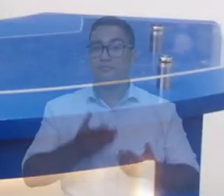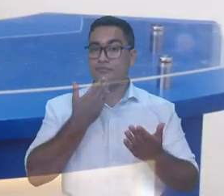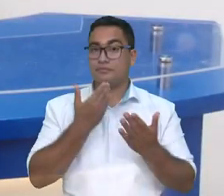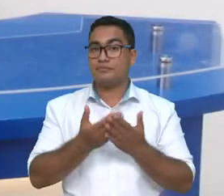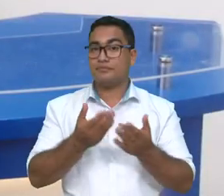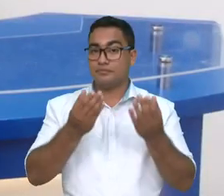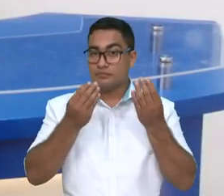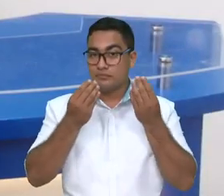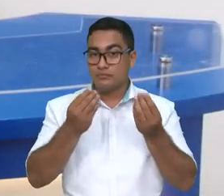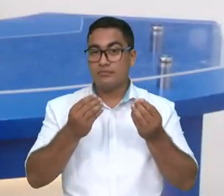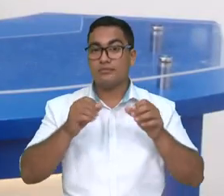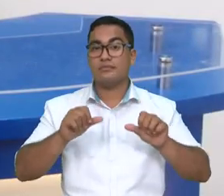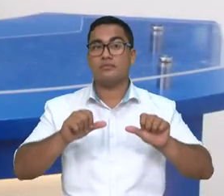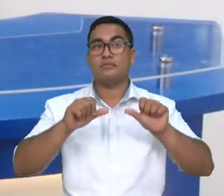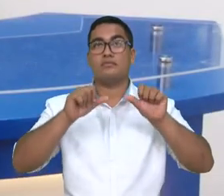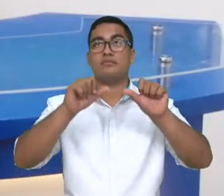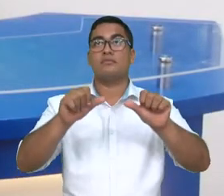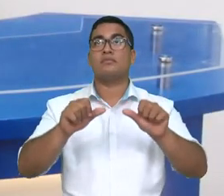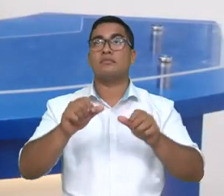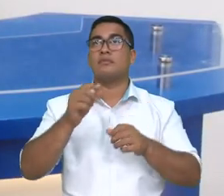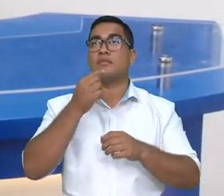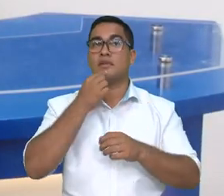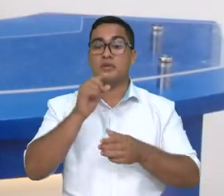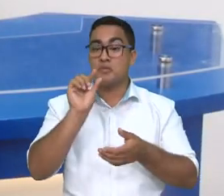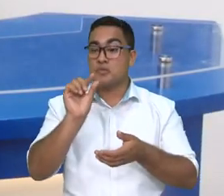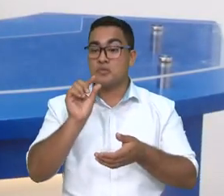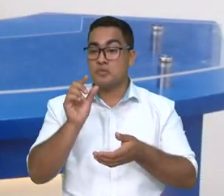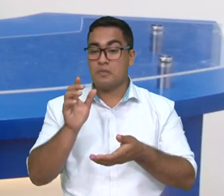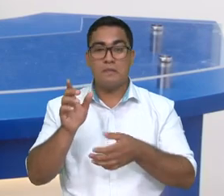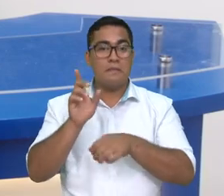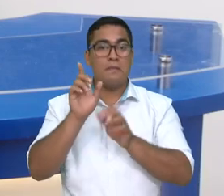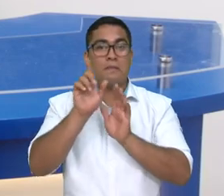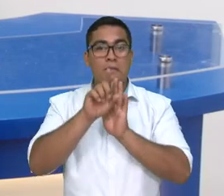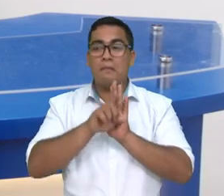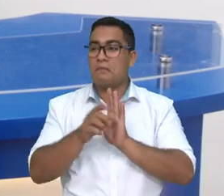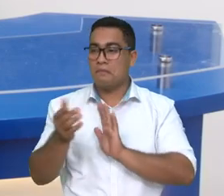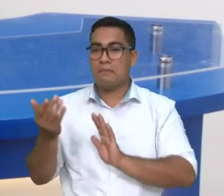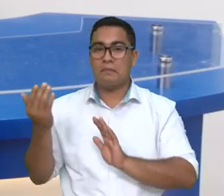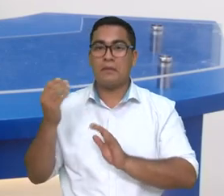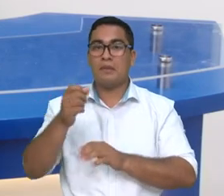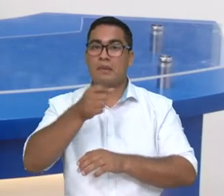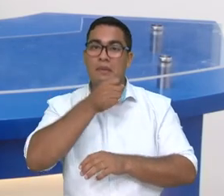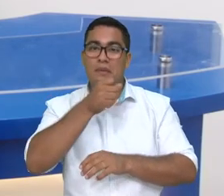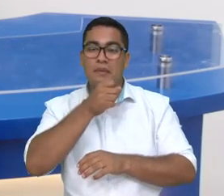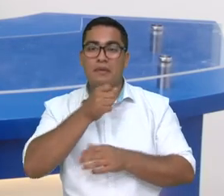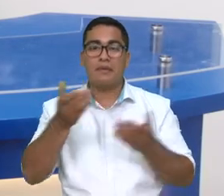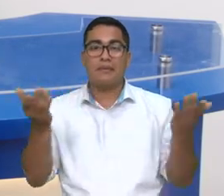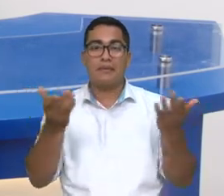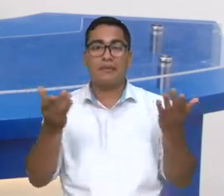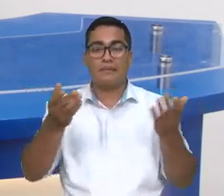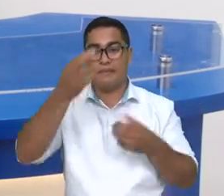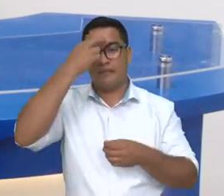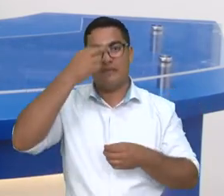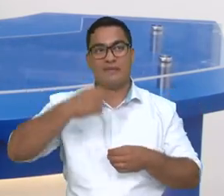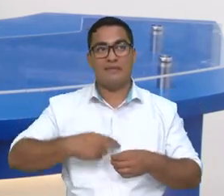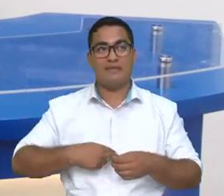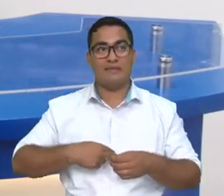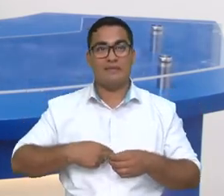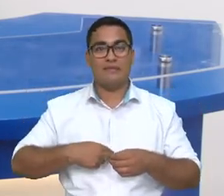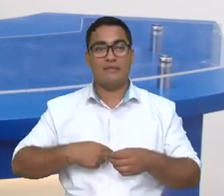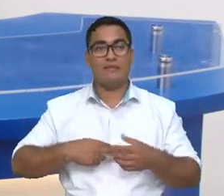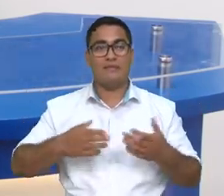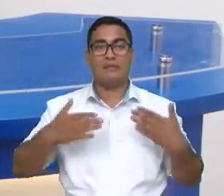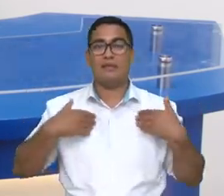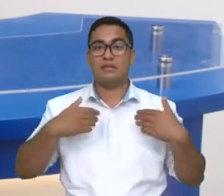Gracias por continuar con nosotros. Hace pocos momentos concluyó una conferencia de prensa que brindaron autoridades de salud en conjunto